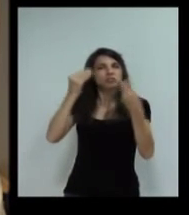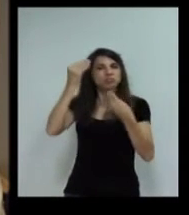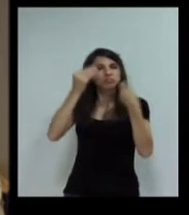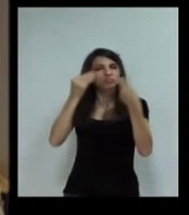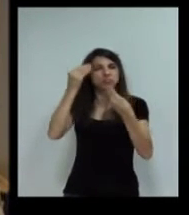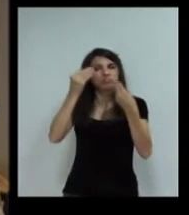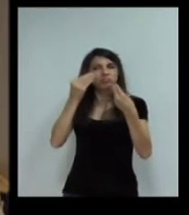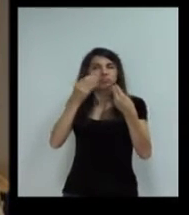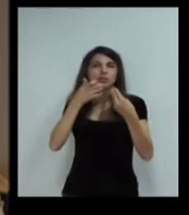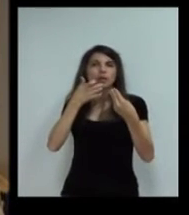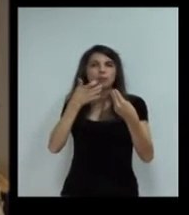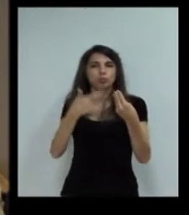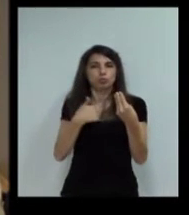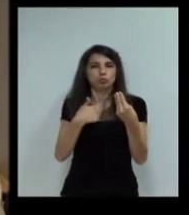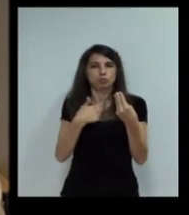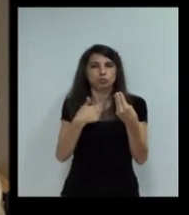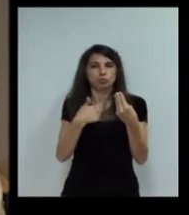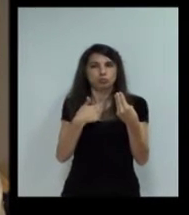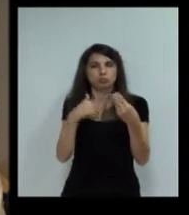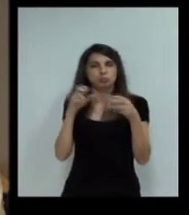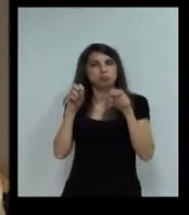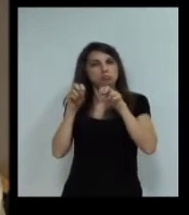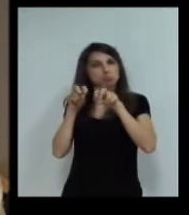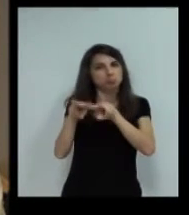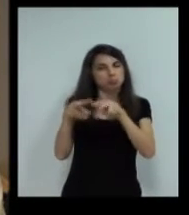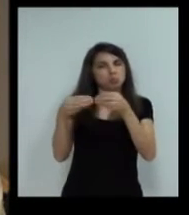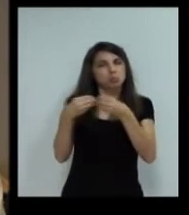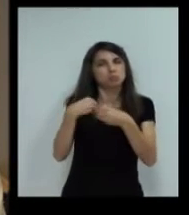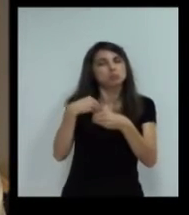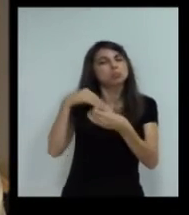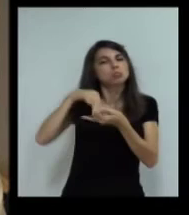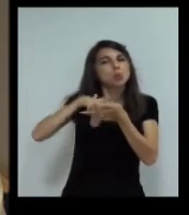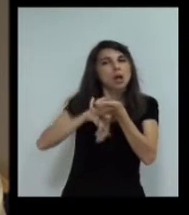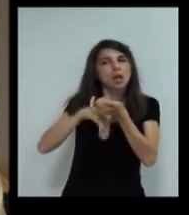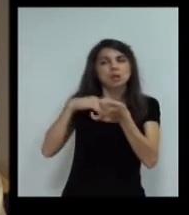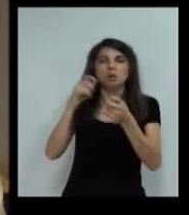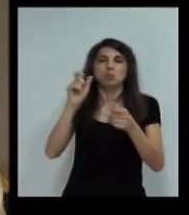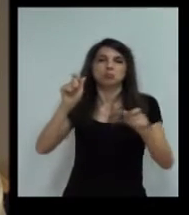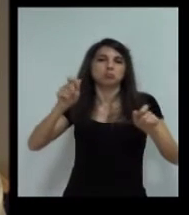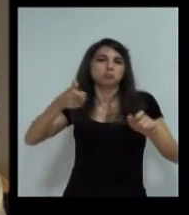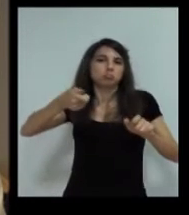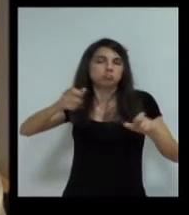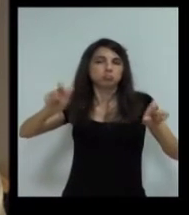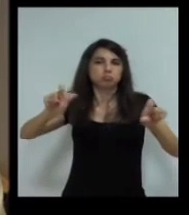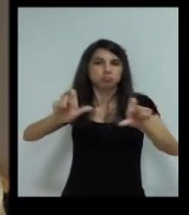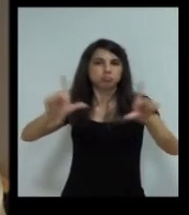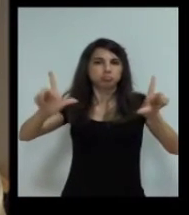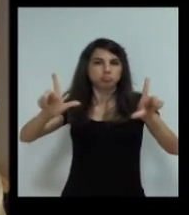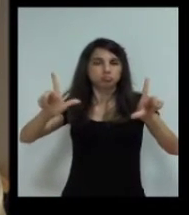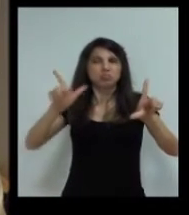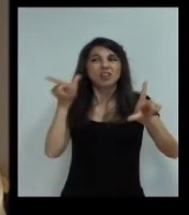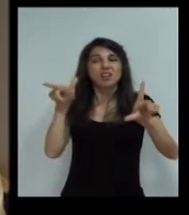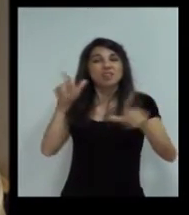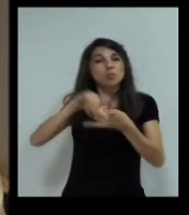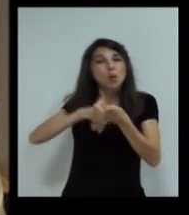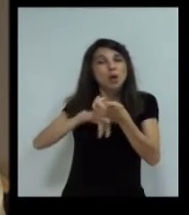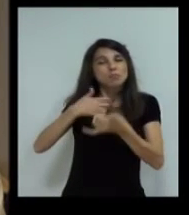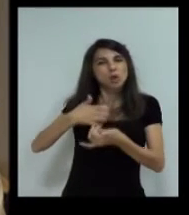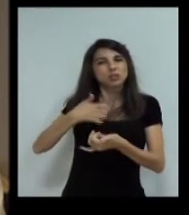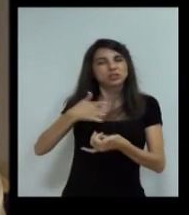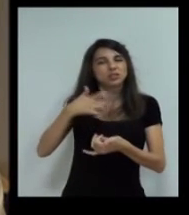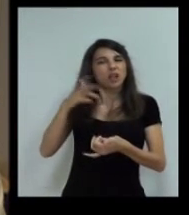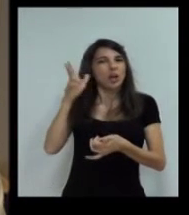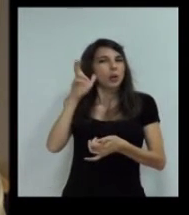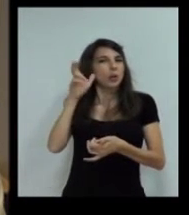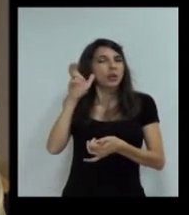me acuesto con mi mujer y resulta que pongo la televisión y a ella como que le molesta el ruido, a mí me ayuda mucho con el sonido